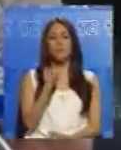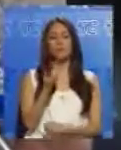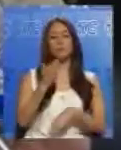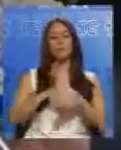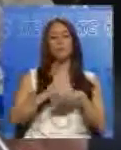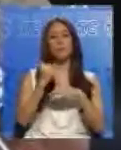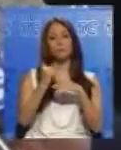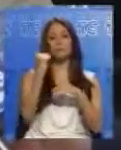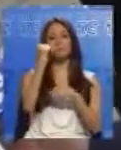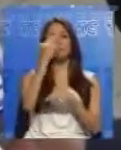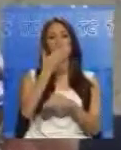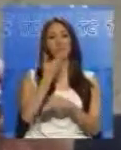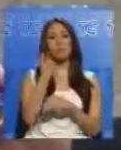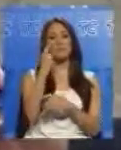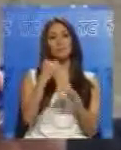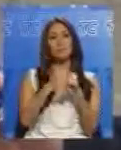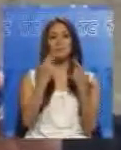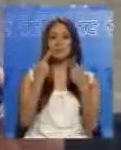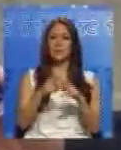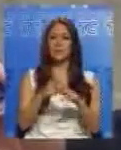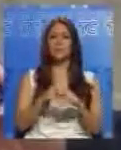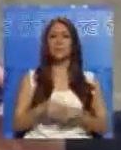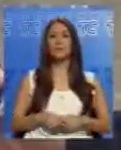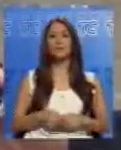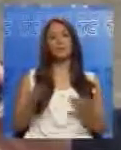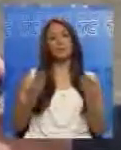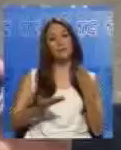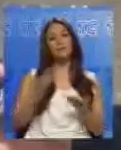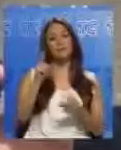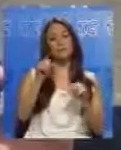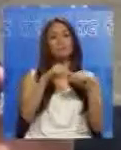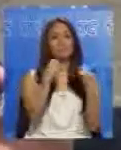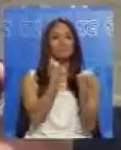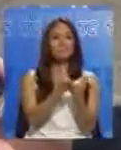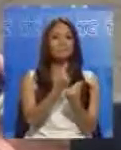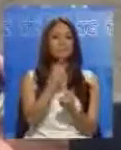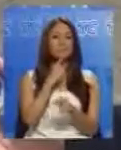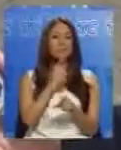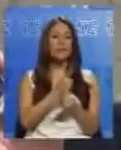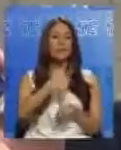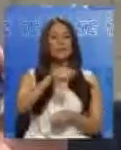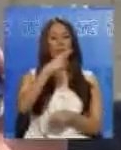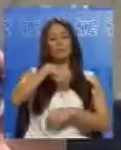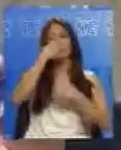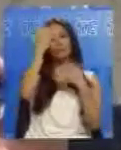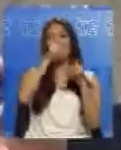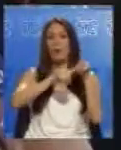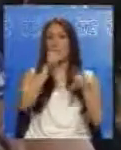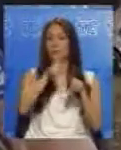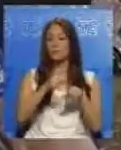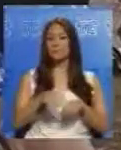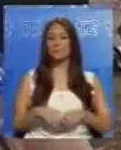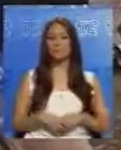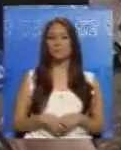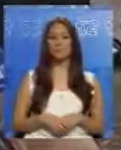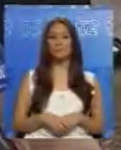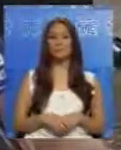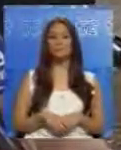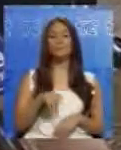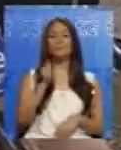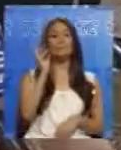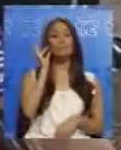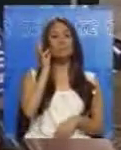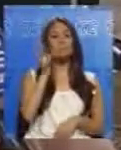medio y alto sí se ha afectado también, ¿no? Y de pronto esos son los grupos que realmente se están quejando en este momento. A lo que María